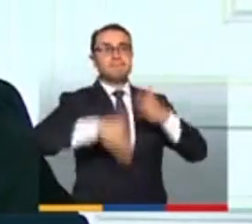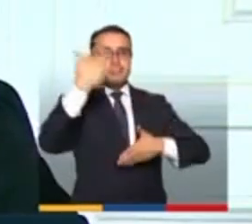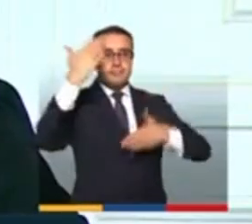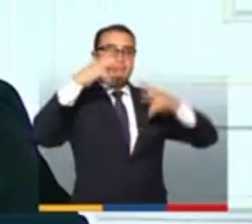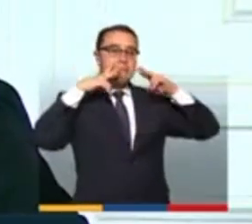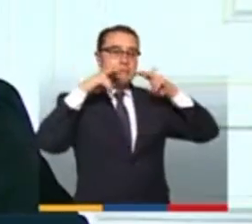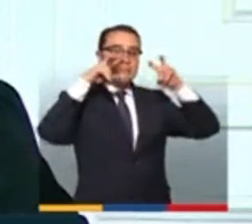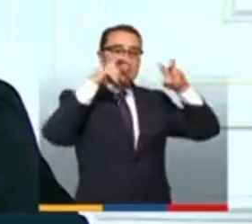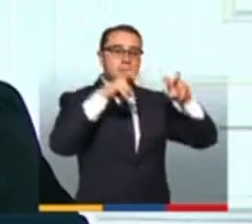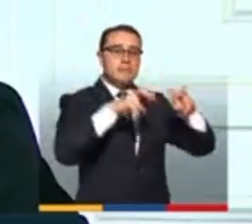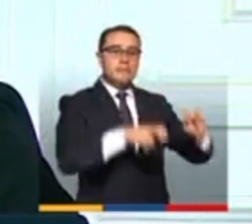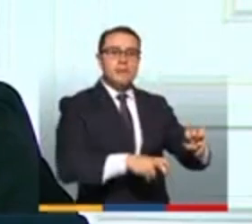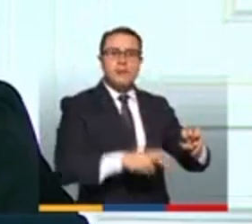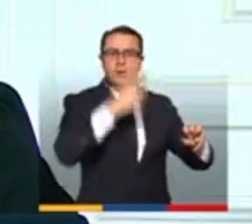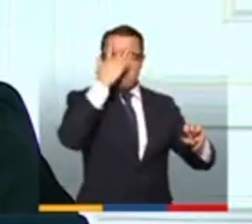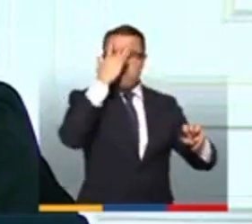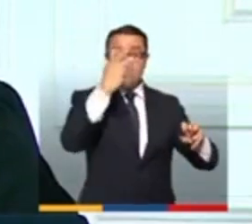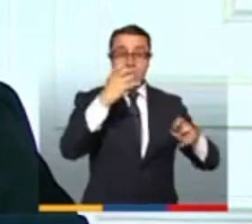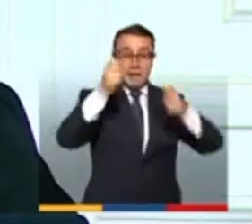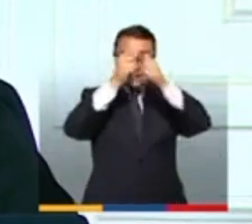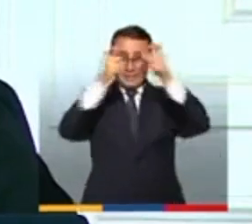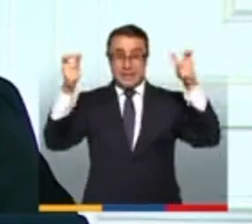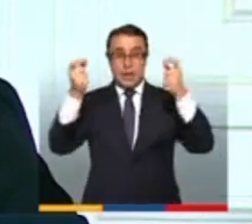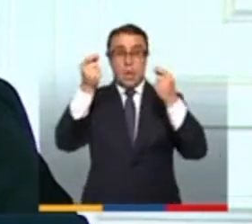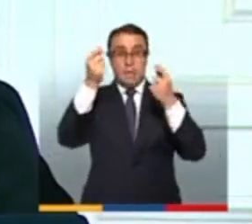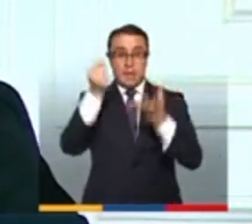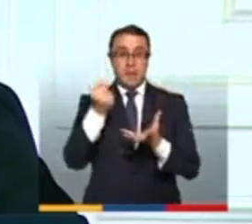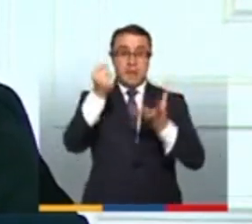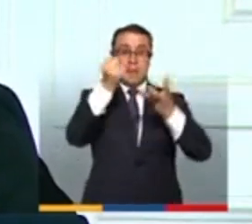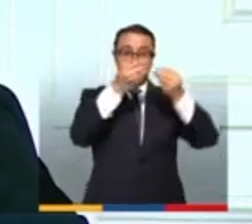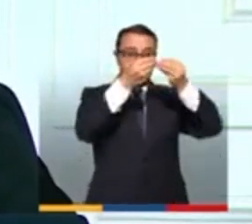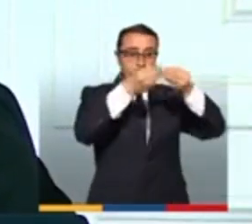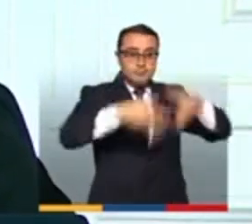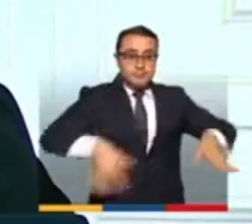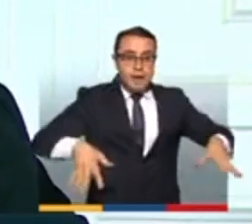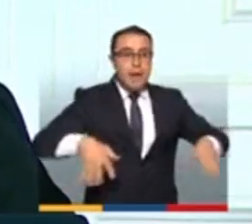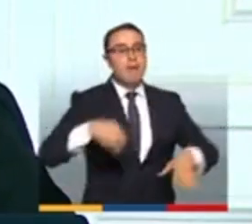por detrimento patrimonial y pérdida de dineros públicos.